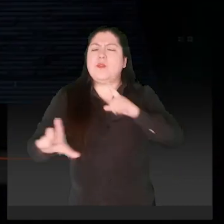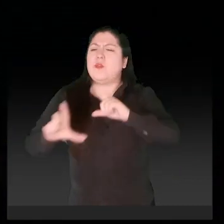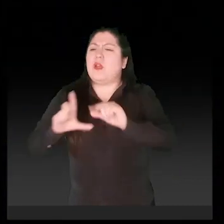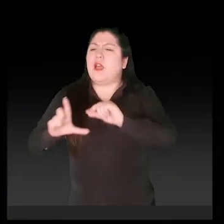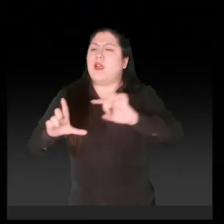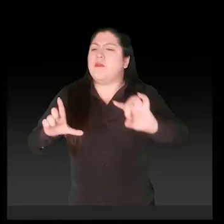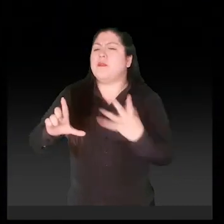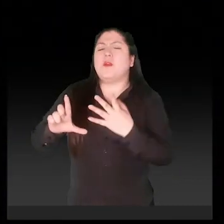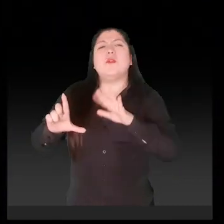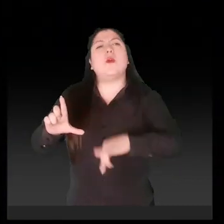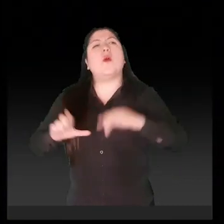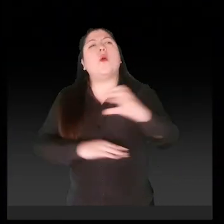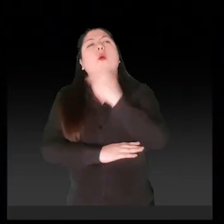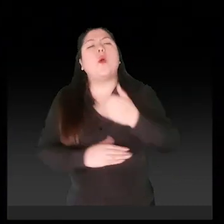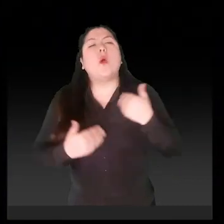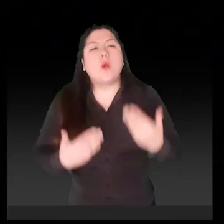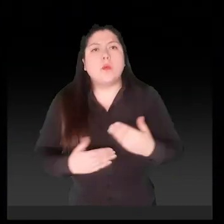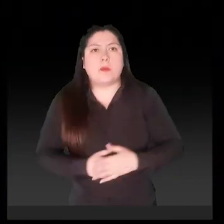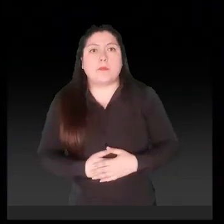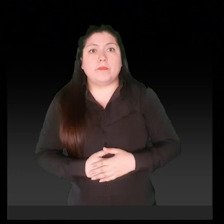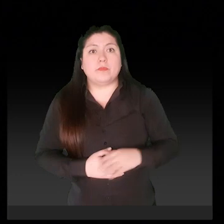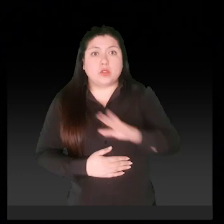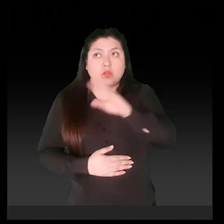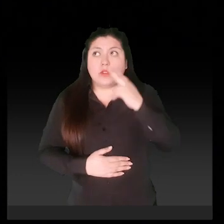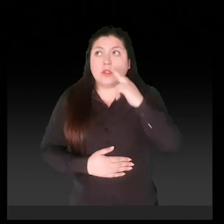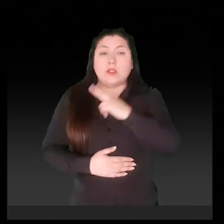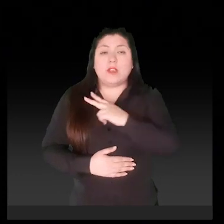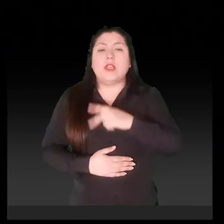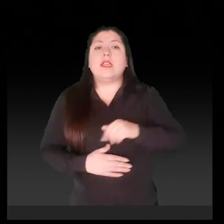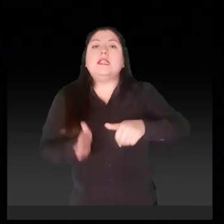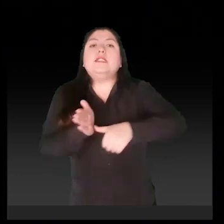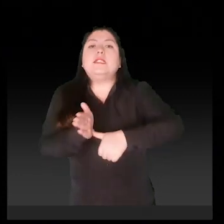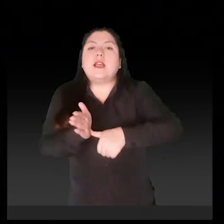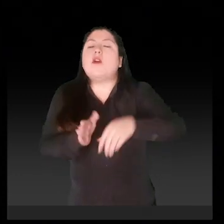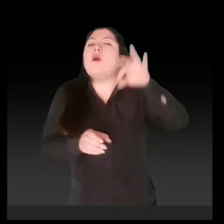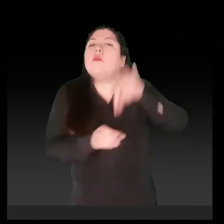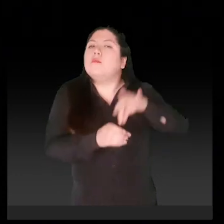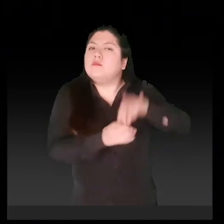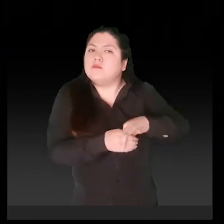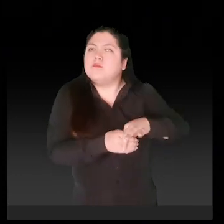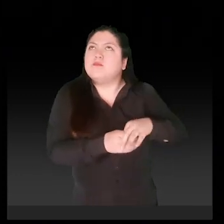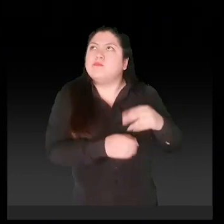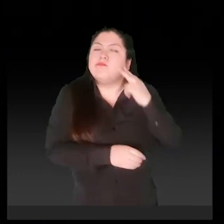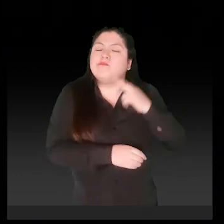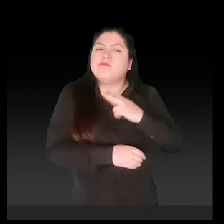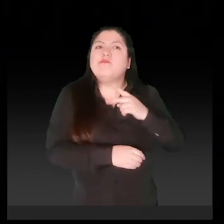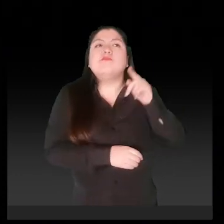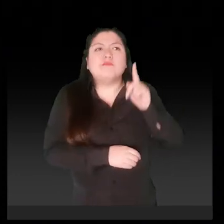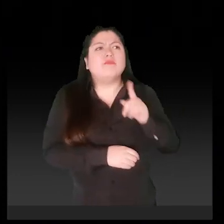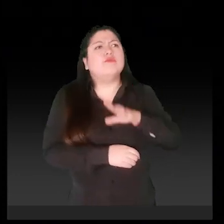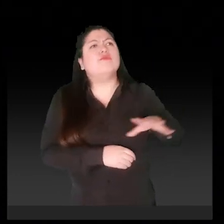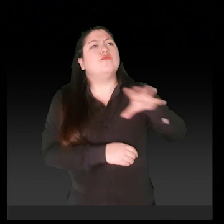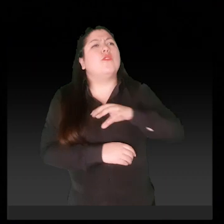entrada. Esto que ustedes ven acá era una cédula electoral de carácter político electoral. Nuestros colombianos